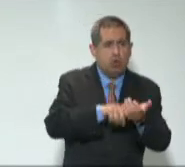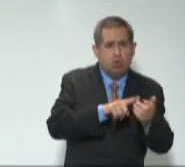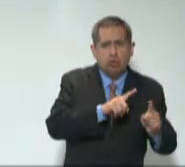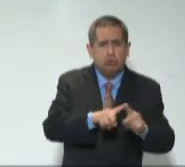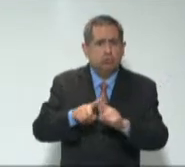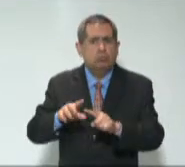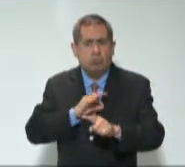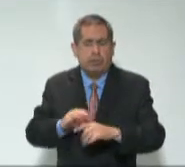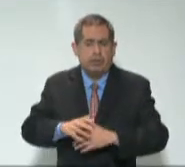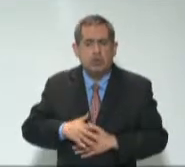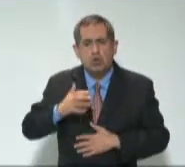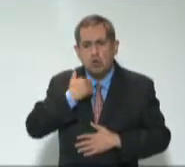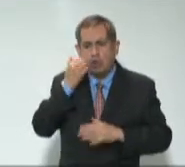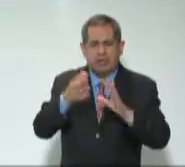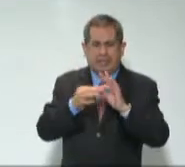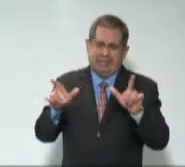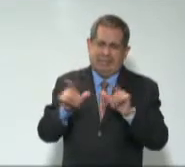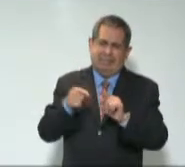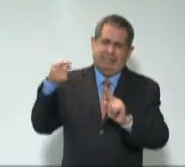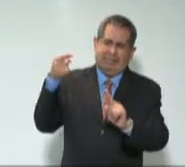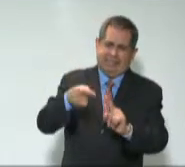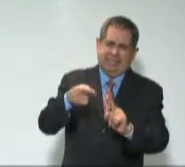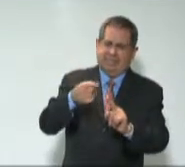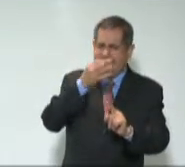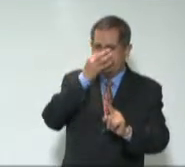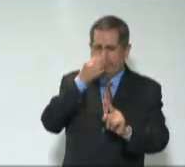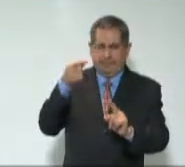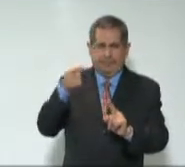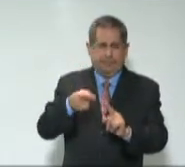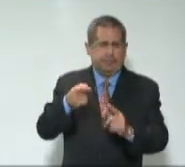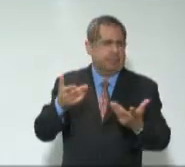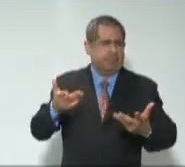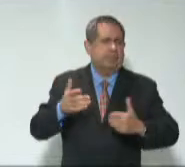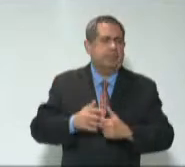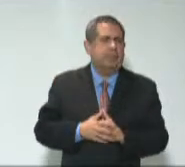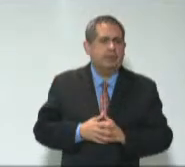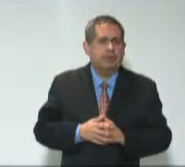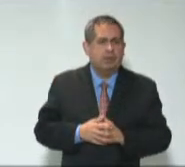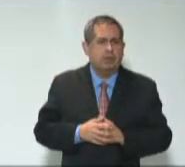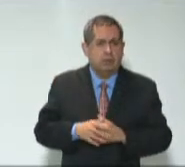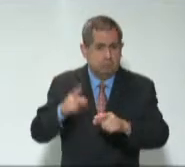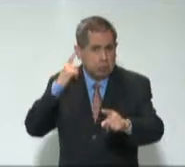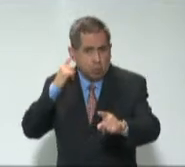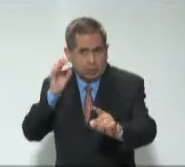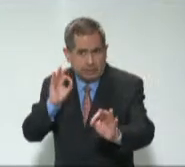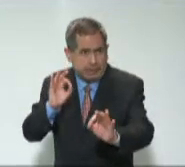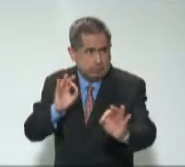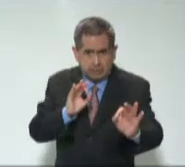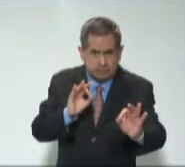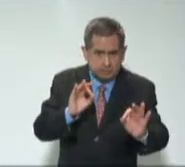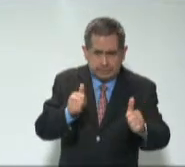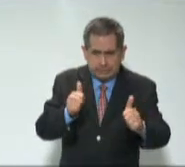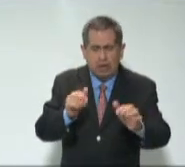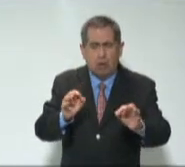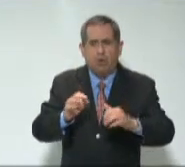más hacer una conclusión en este sentido Sí sí me están escuchando verdad